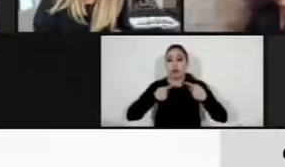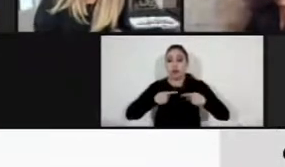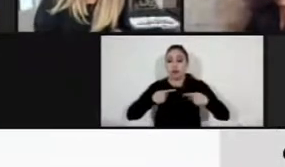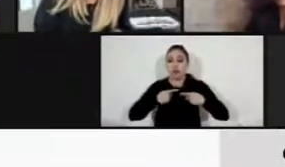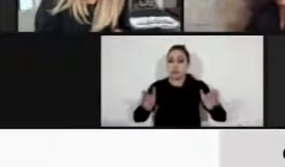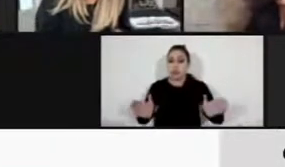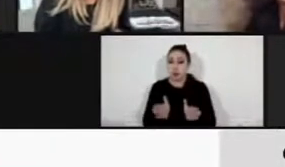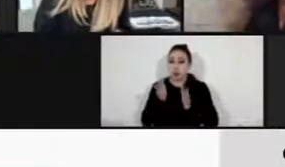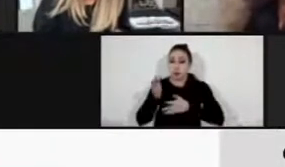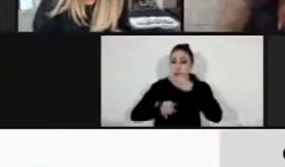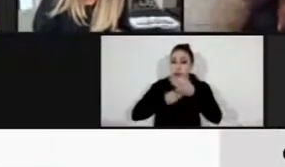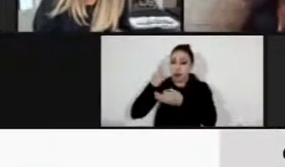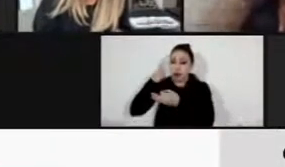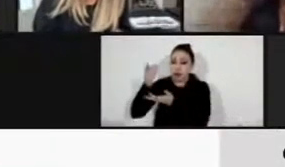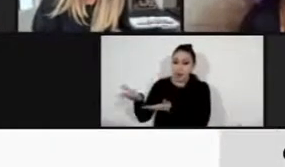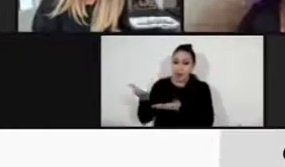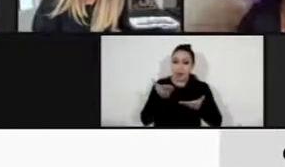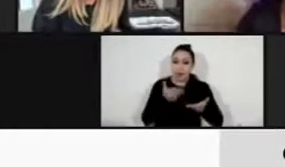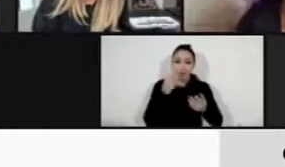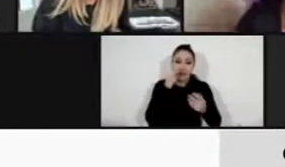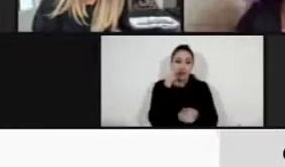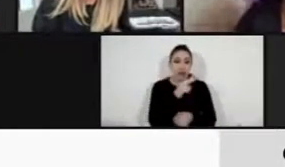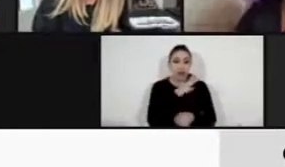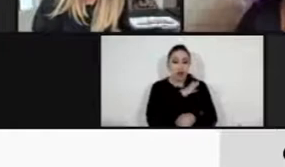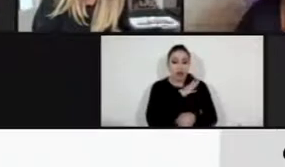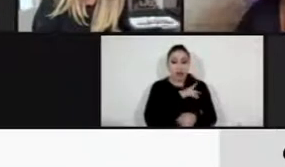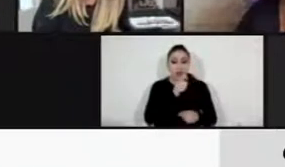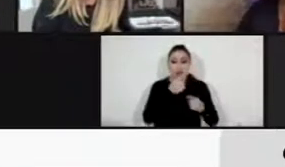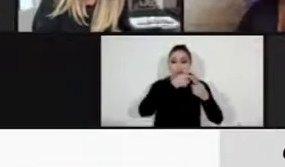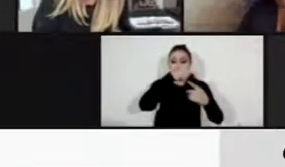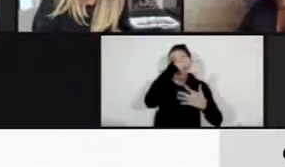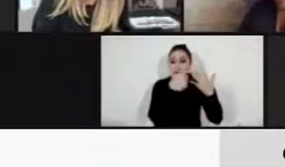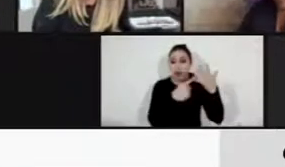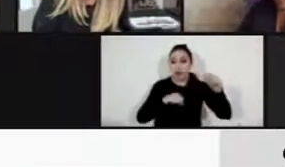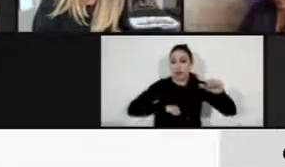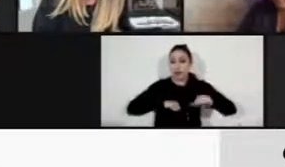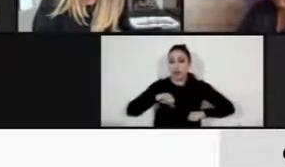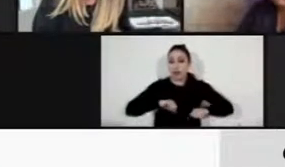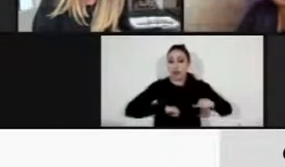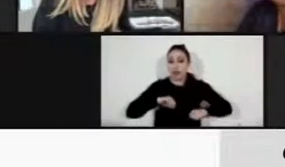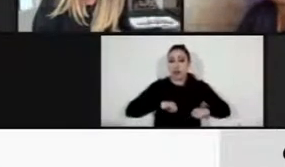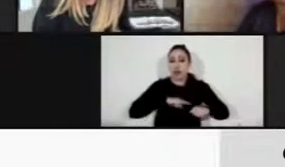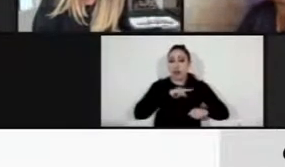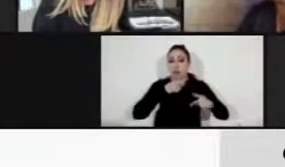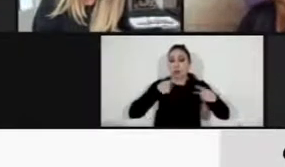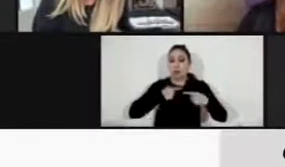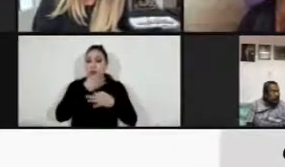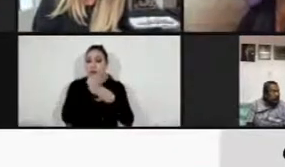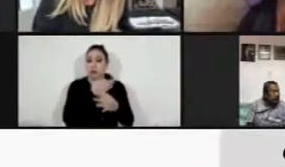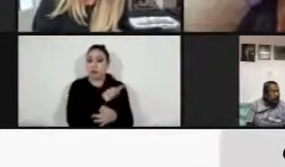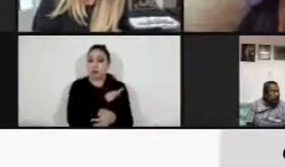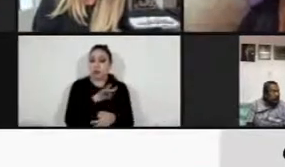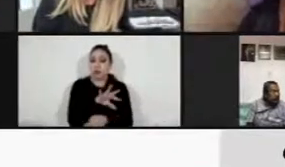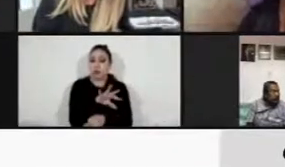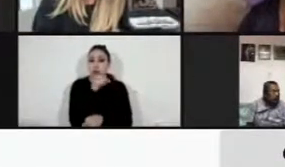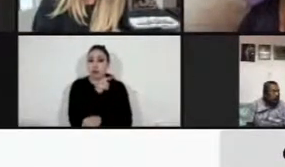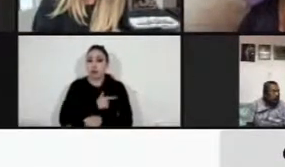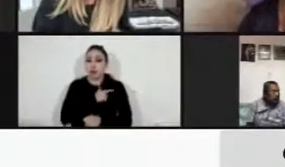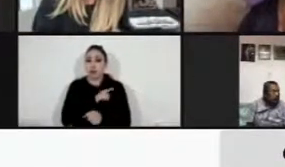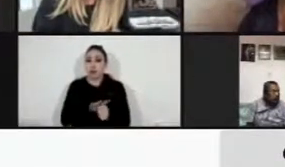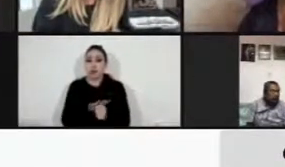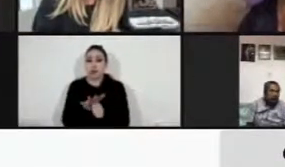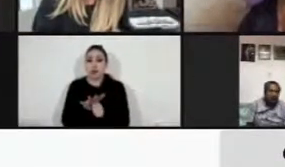Conferencias y Conciertos, coadyuvando con la reestructuración de la Orquesta Sinfónica Nacional y colaborando con